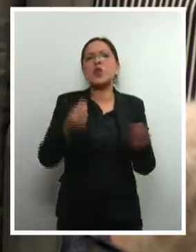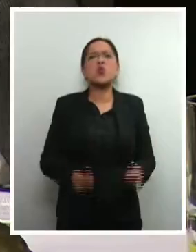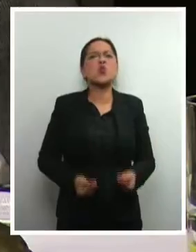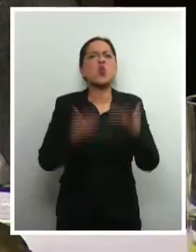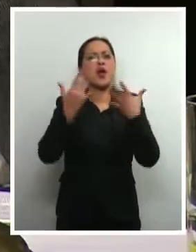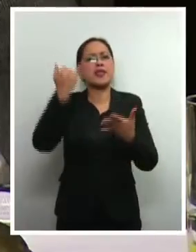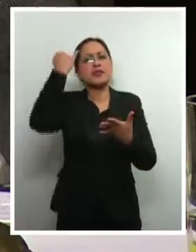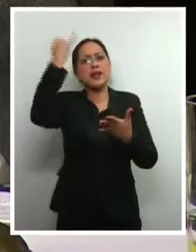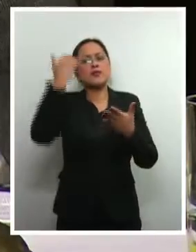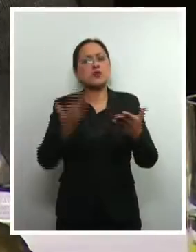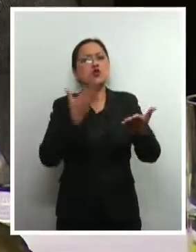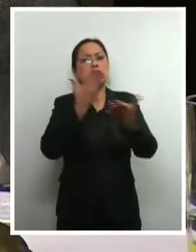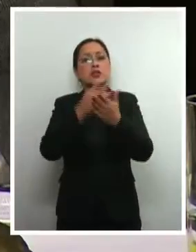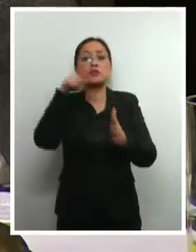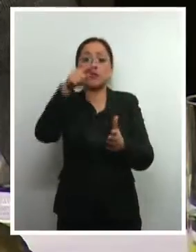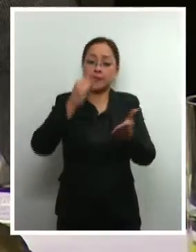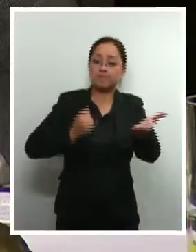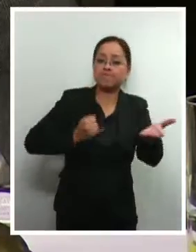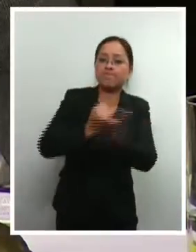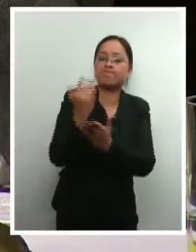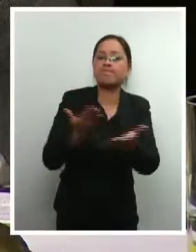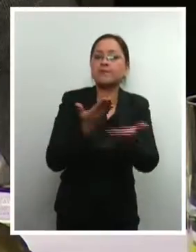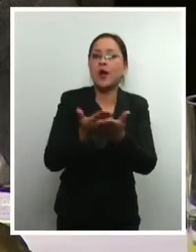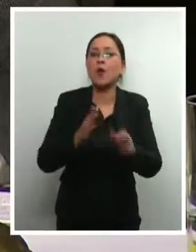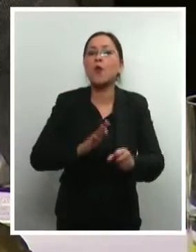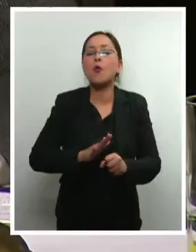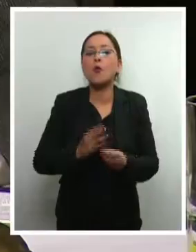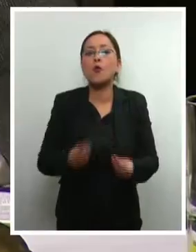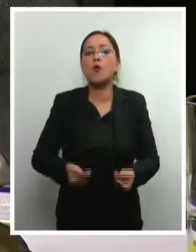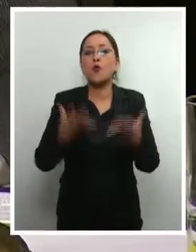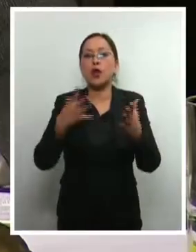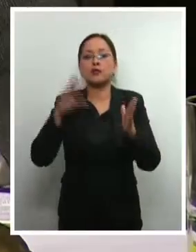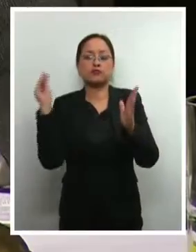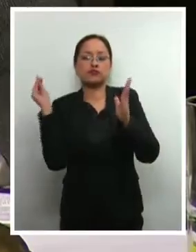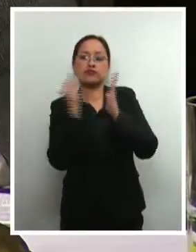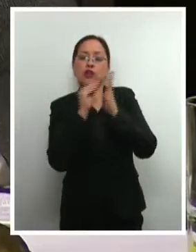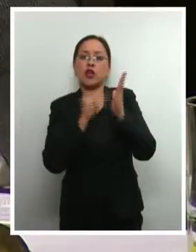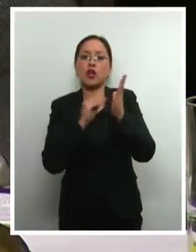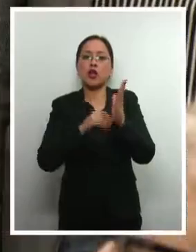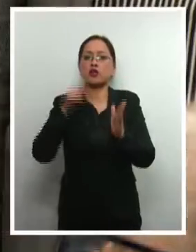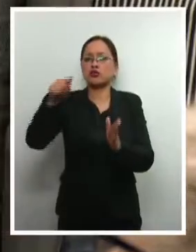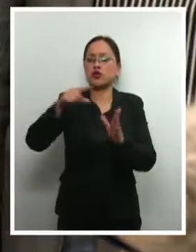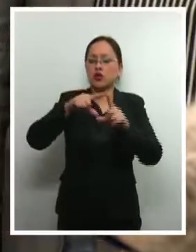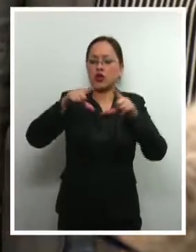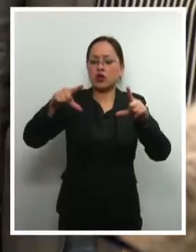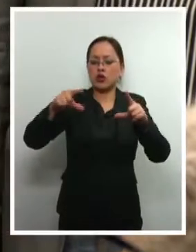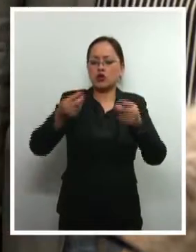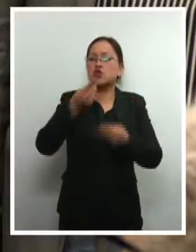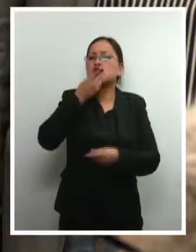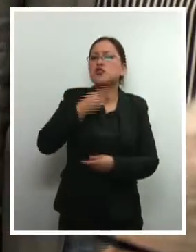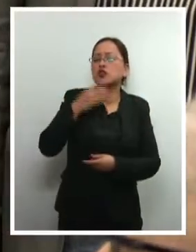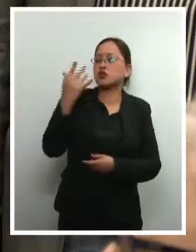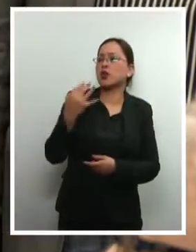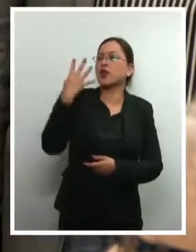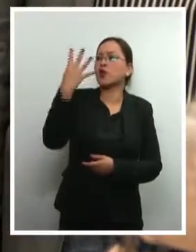iniciativas había dictaminadas y usted nos dio el número